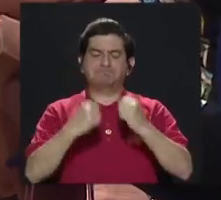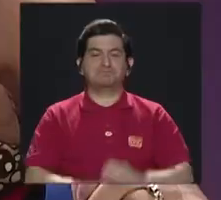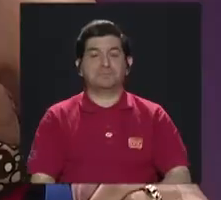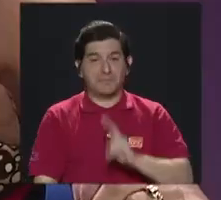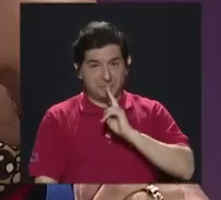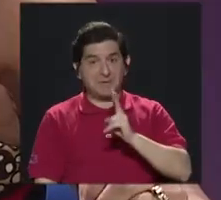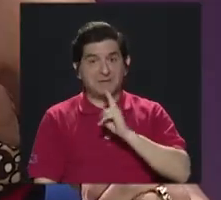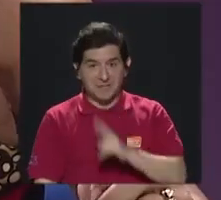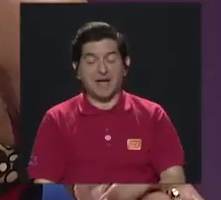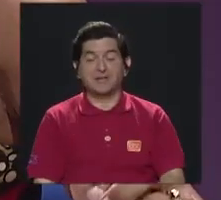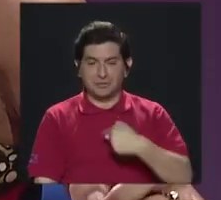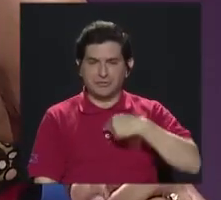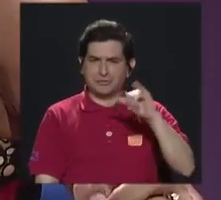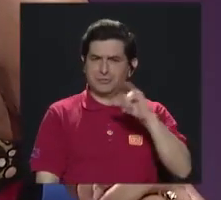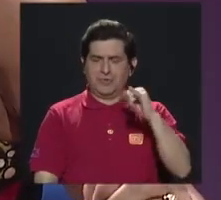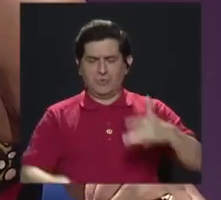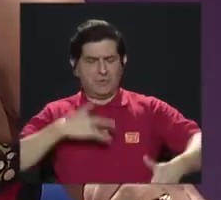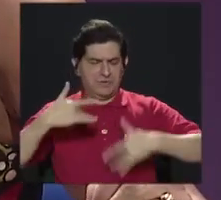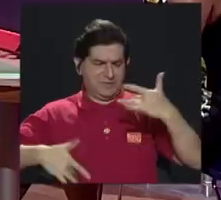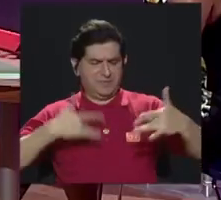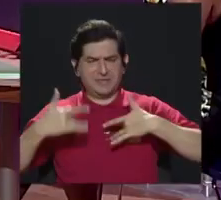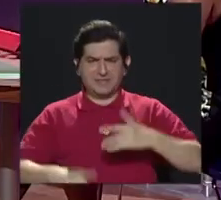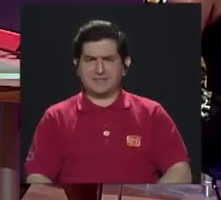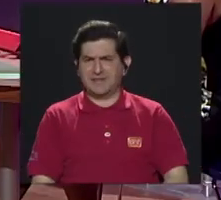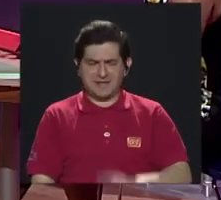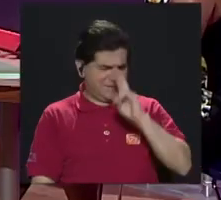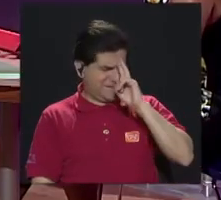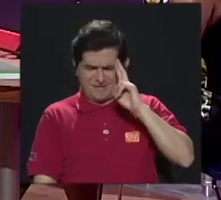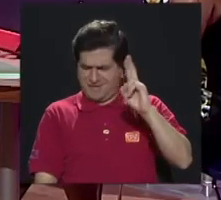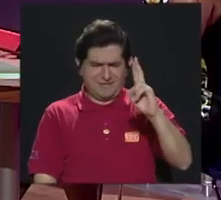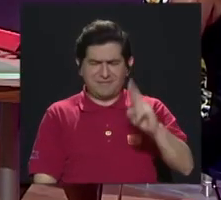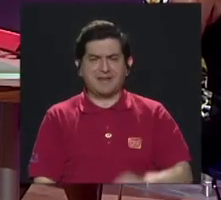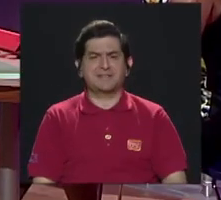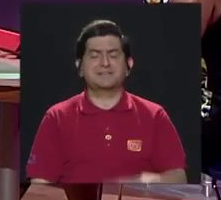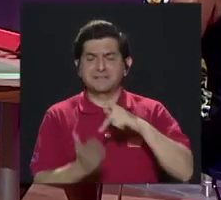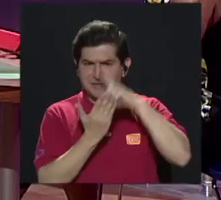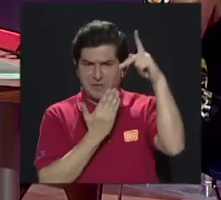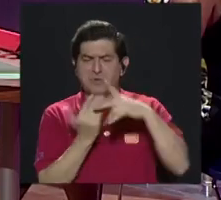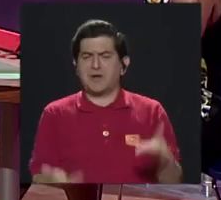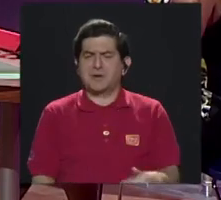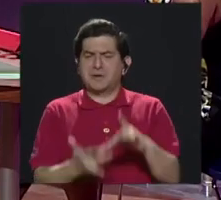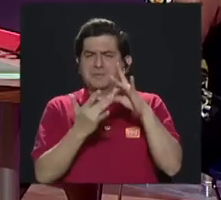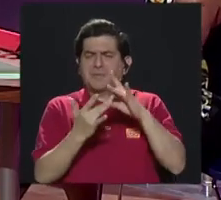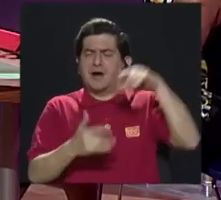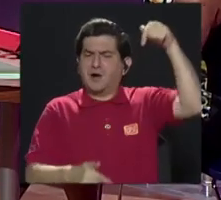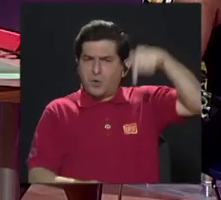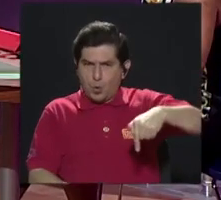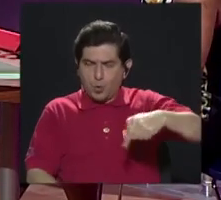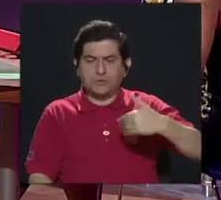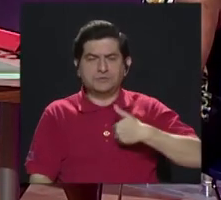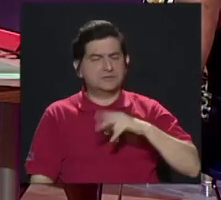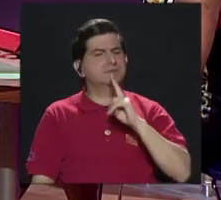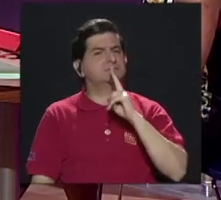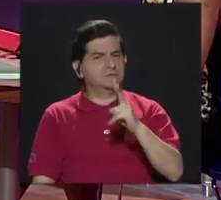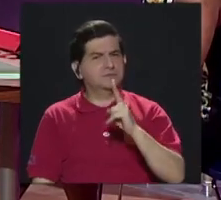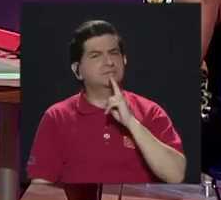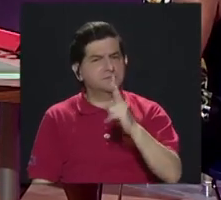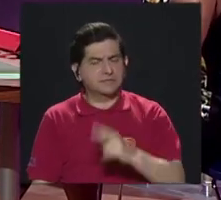¿verdad? Yo también me siento realmente Irreverencias. Es por eso digo un programa muy especial hoy, porque hay